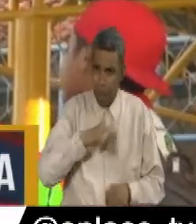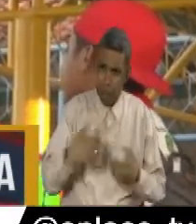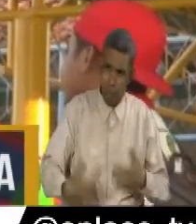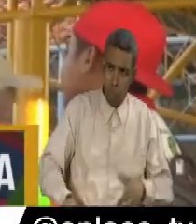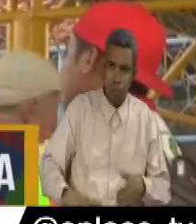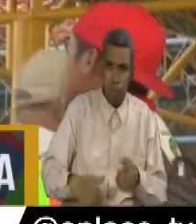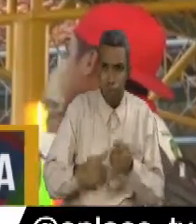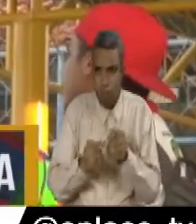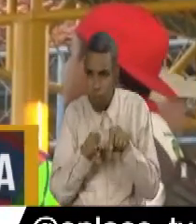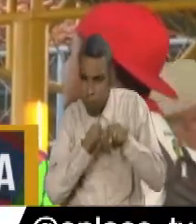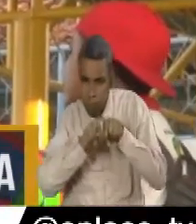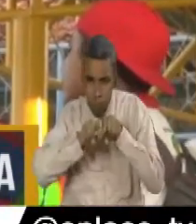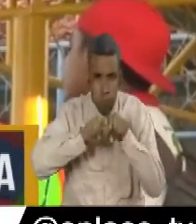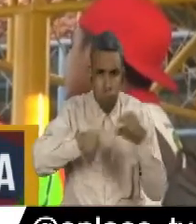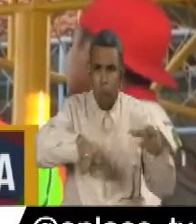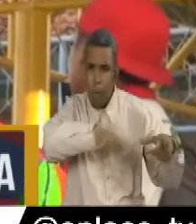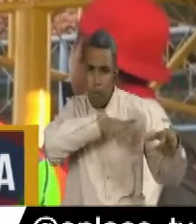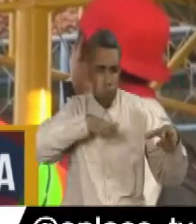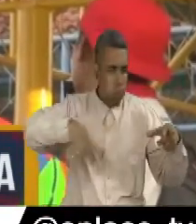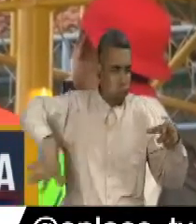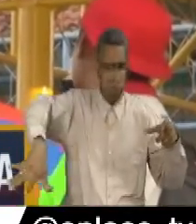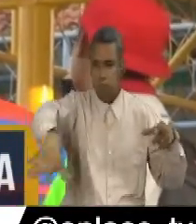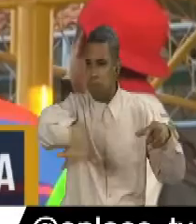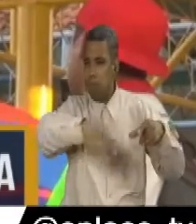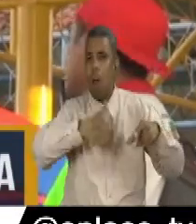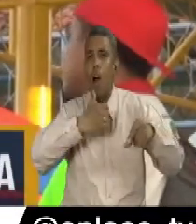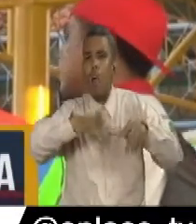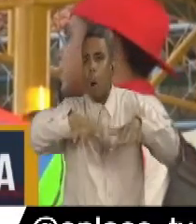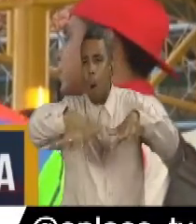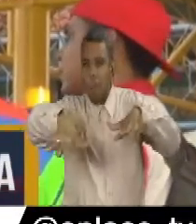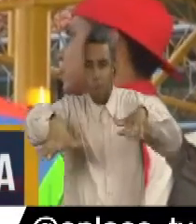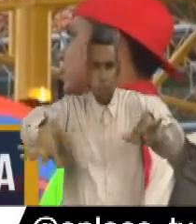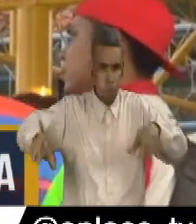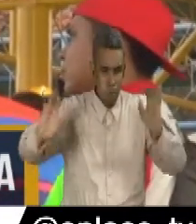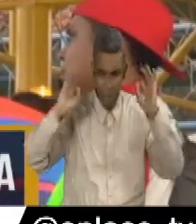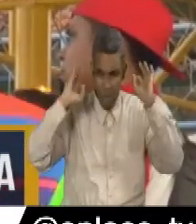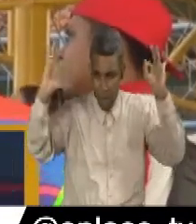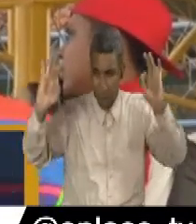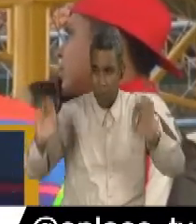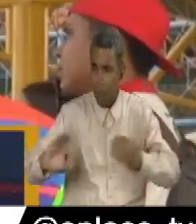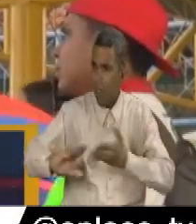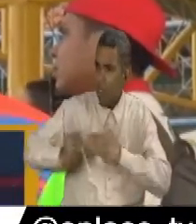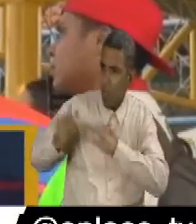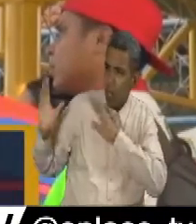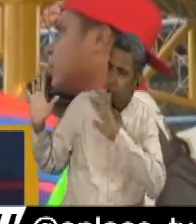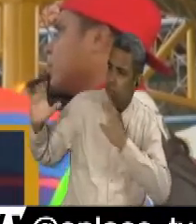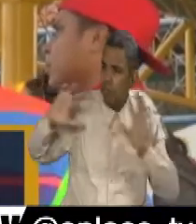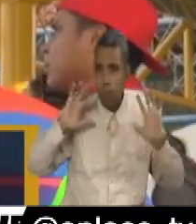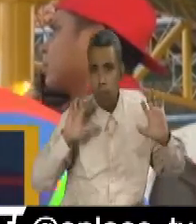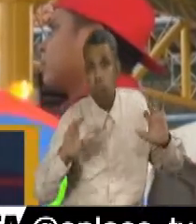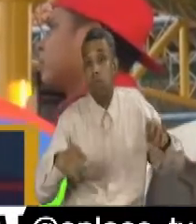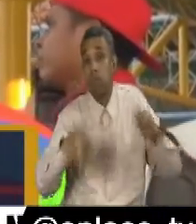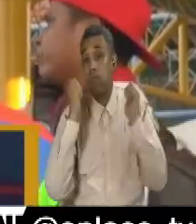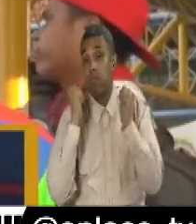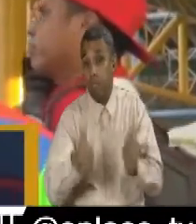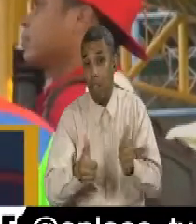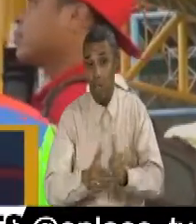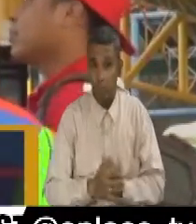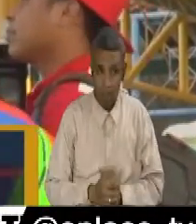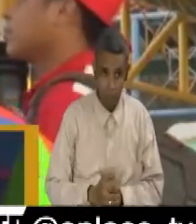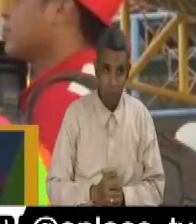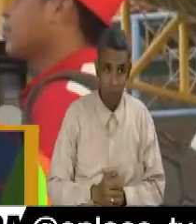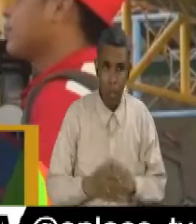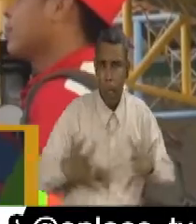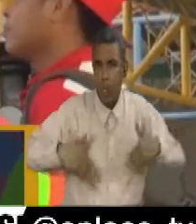circuito, el espejo de agua, todo fue excelente, la atención del público, también pienso que pues, es una persona, es una